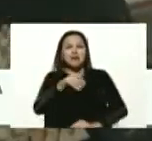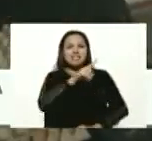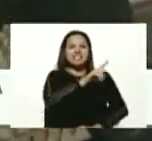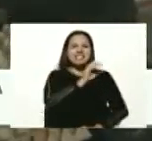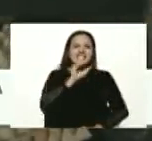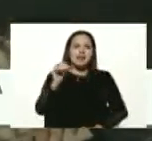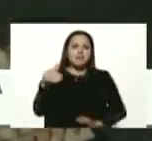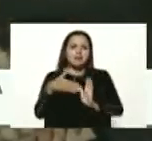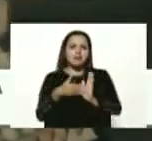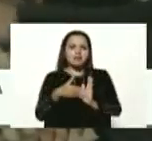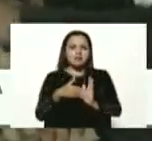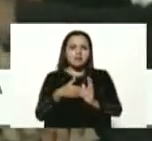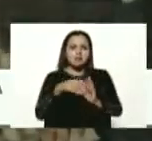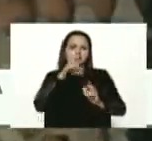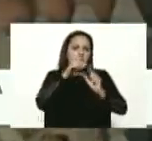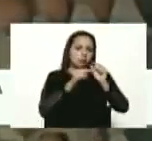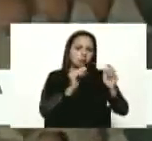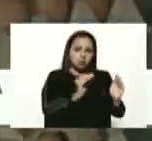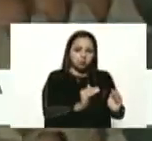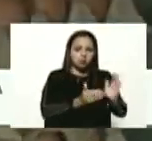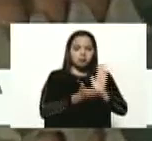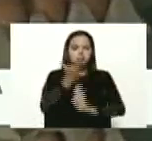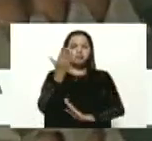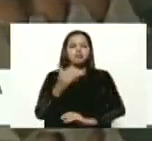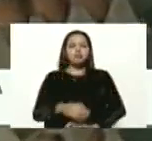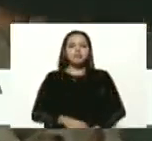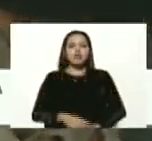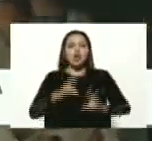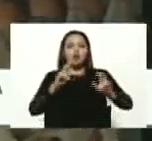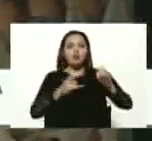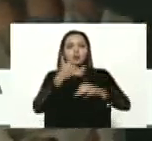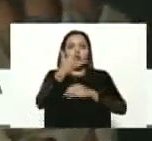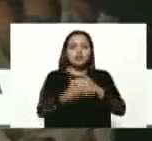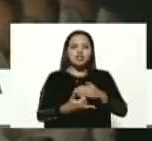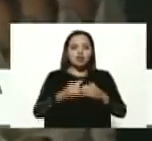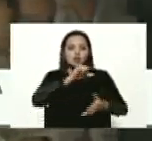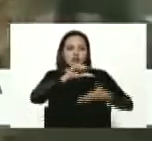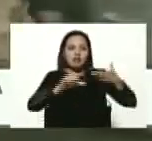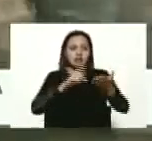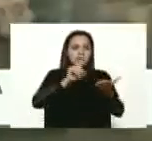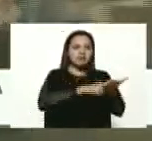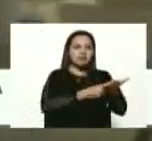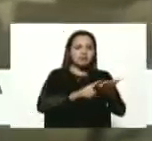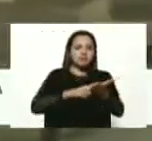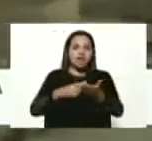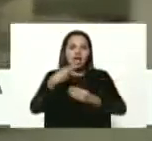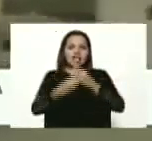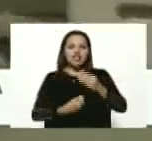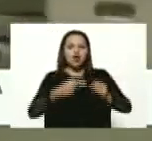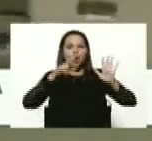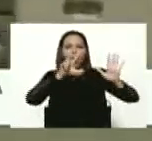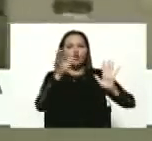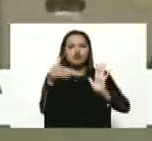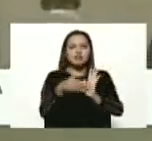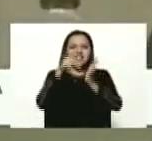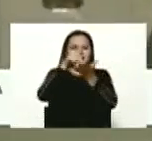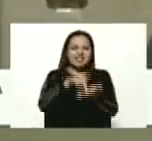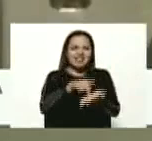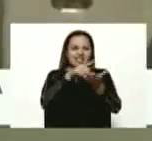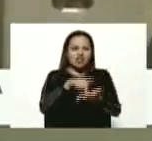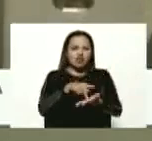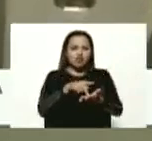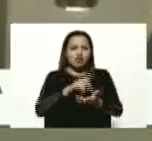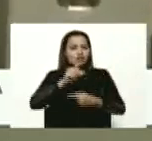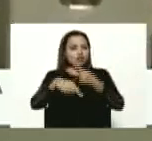Levante. Nuestro nuevo proyecto es salsa ayuntable, con una producción de 8.000 kilos diarios, que vamos a inaugurar